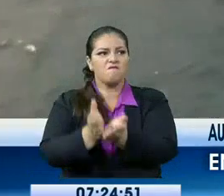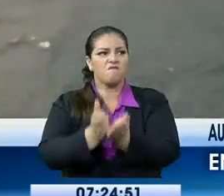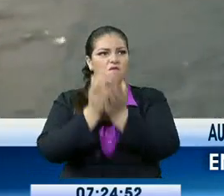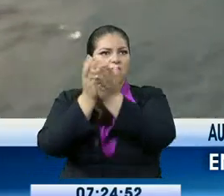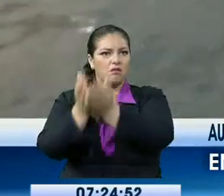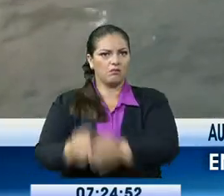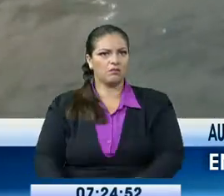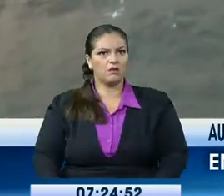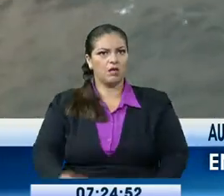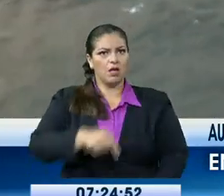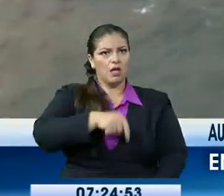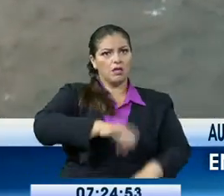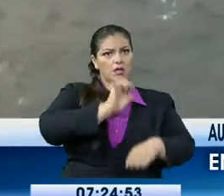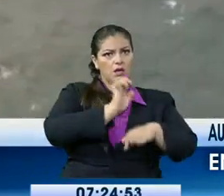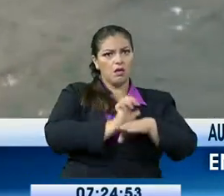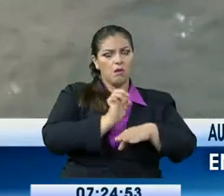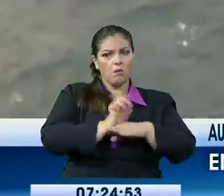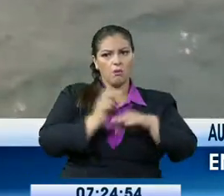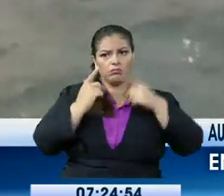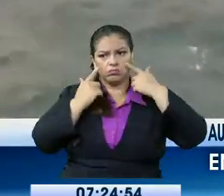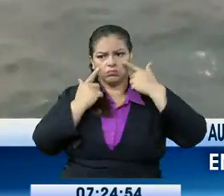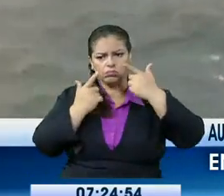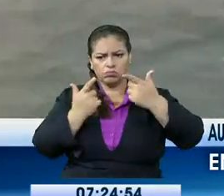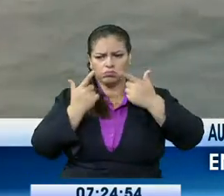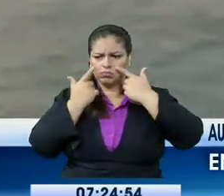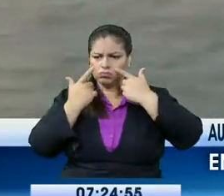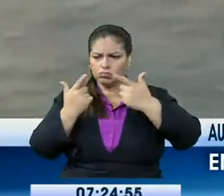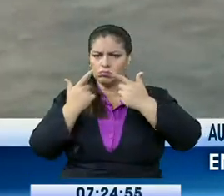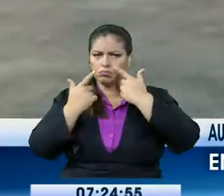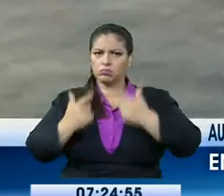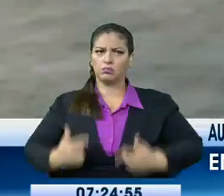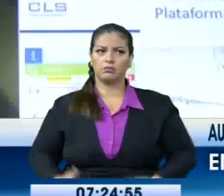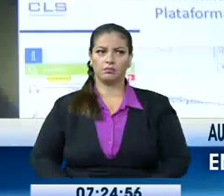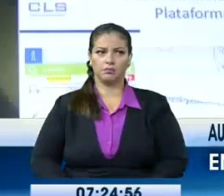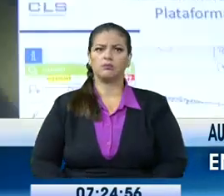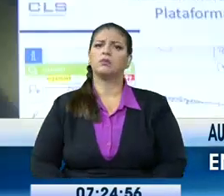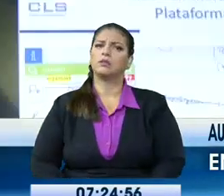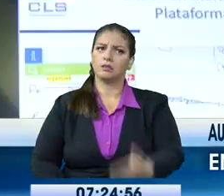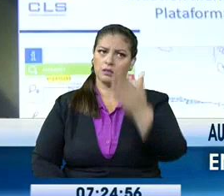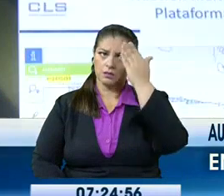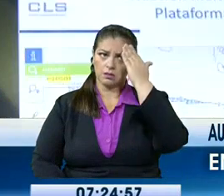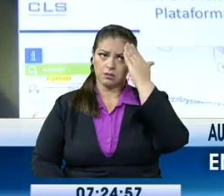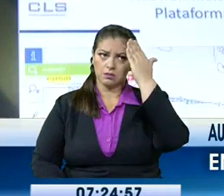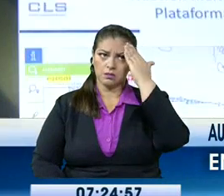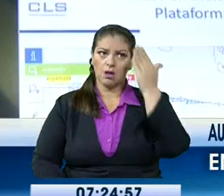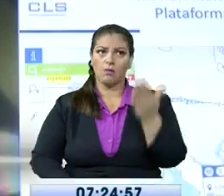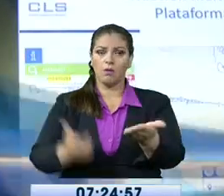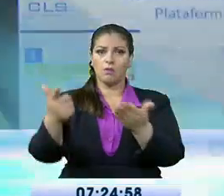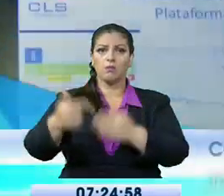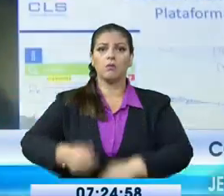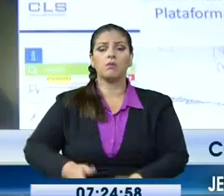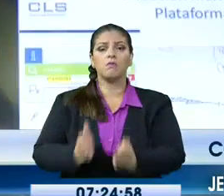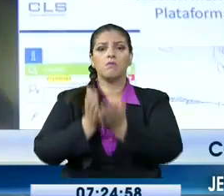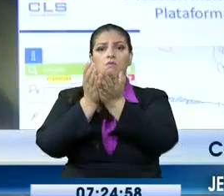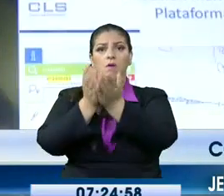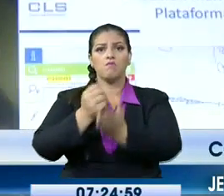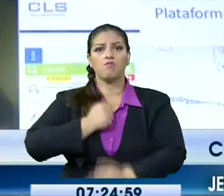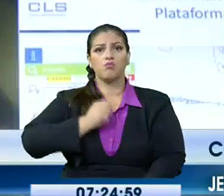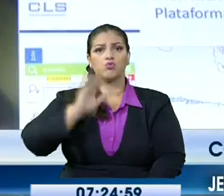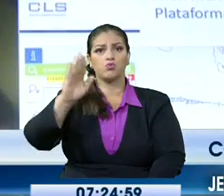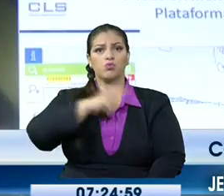minuto. Sabemos dónde están, sabemos qué están haciendo y esperamos que cuando tengamos que